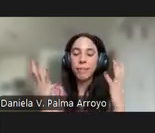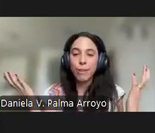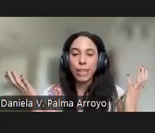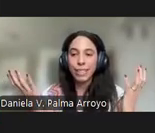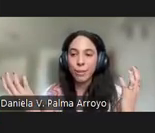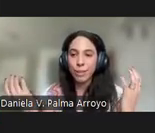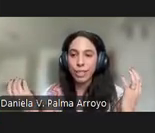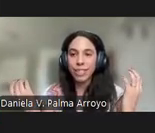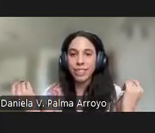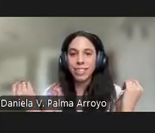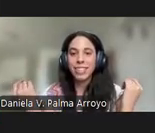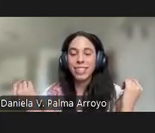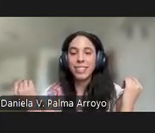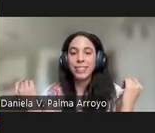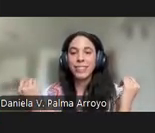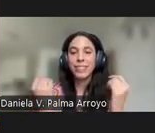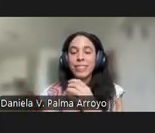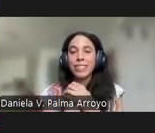mí ese es mi lugar de goce.